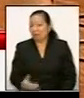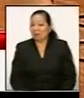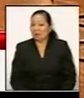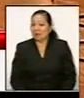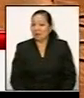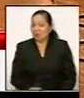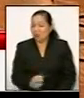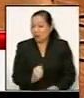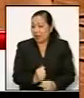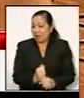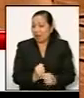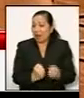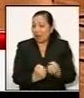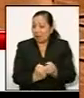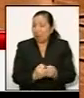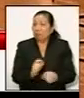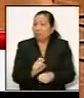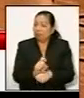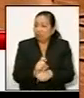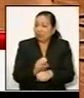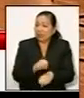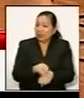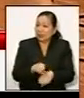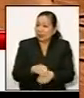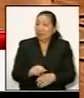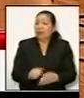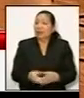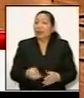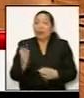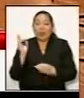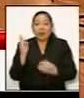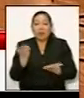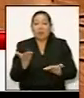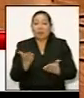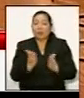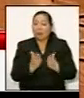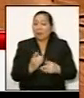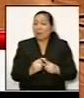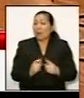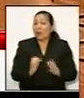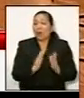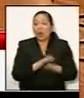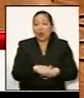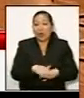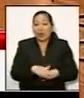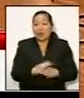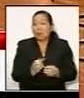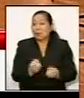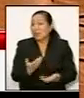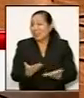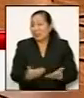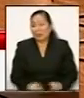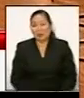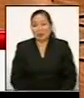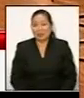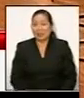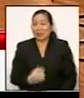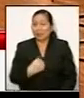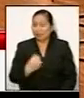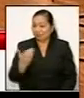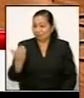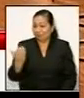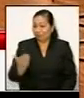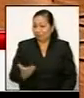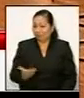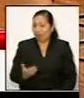parte de su trabajo es apoyar asesorar participan en las conferencias de naturaleza organiza muchas veces he invitado por